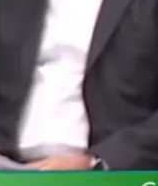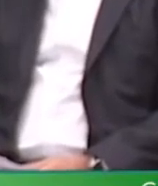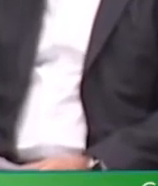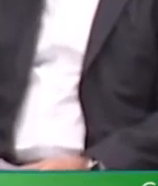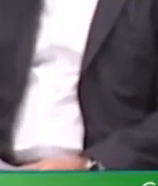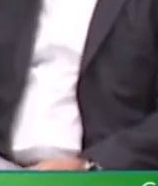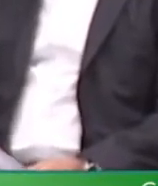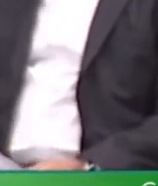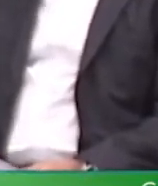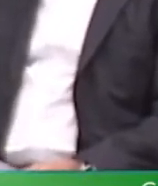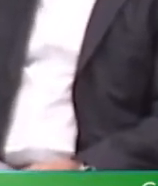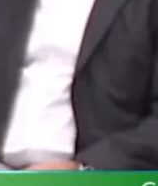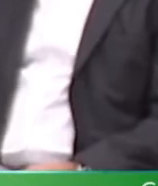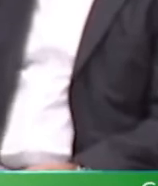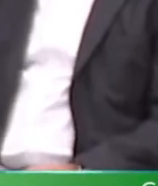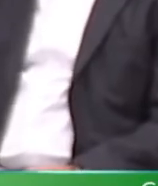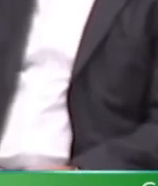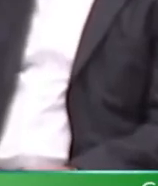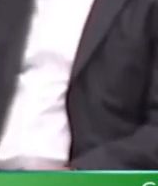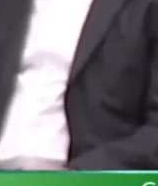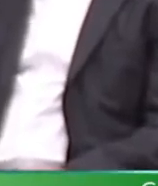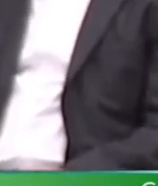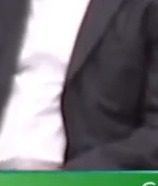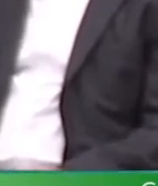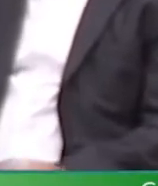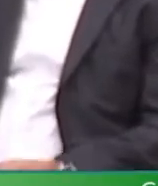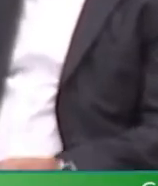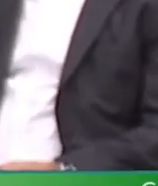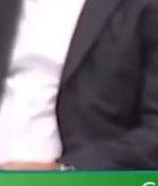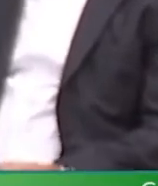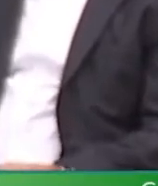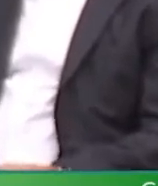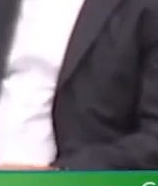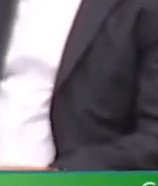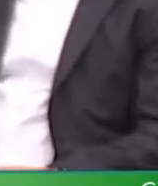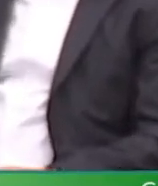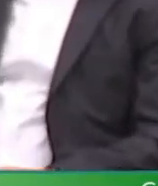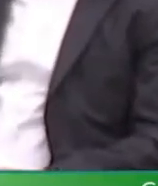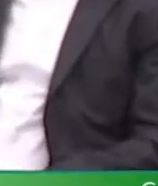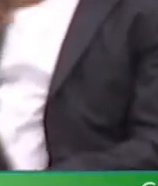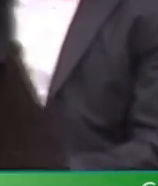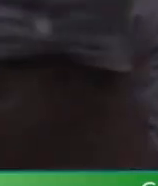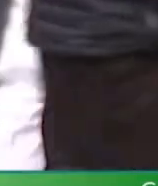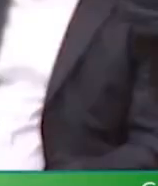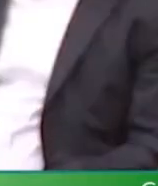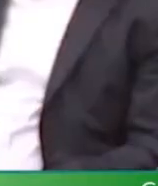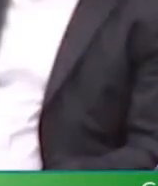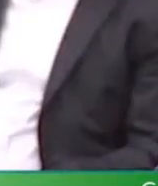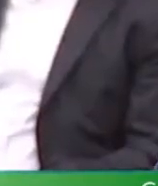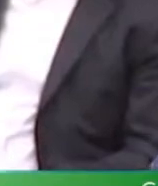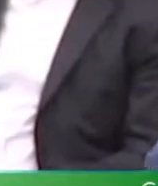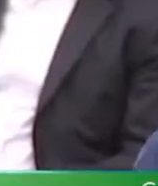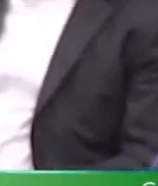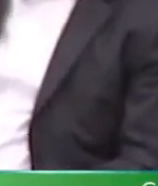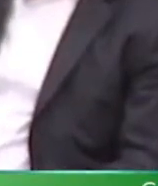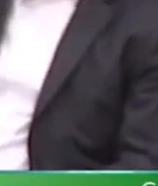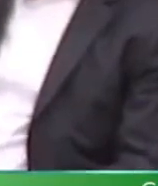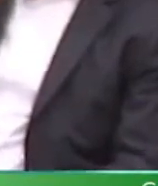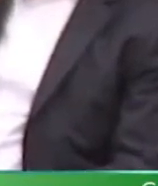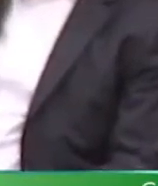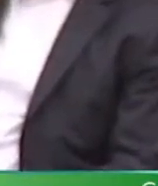Alzo la voz a título personal y también de mi grupo parlamentario. Quiero expresar